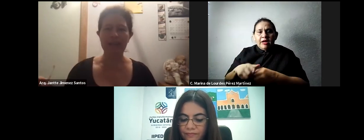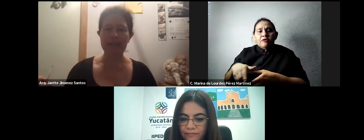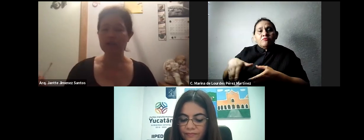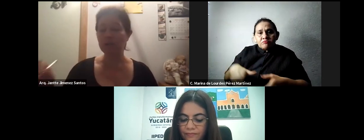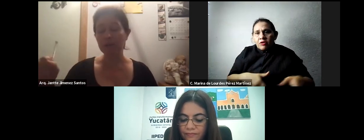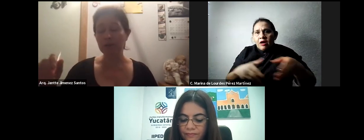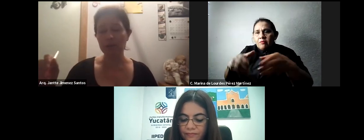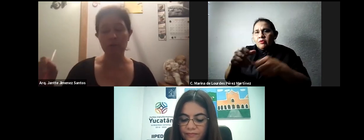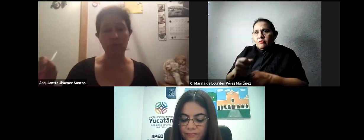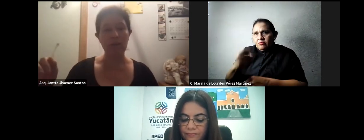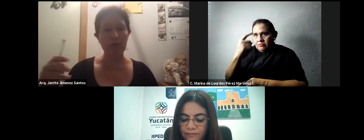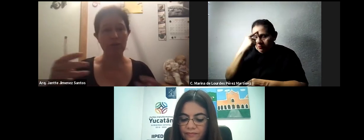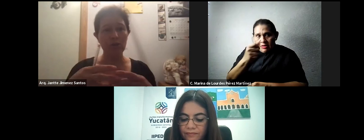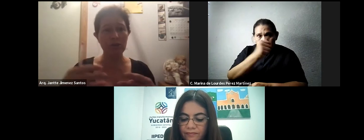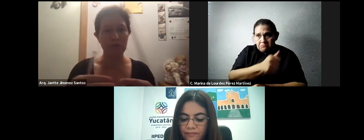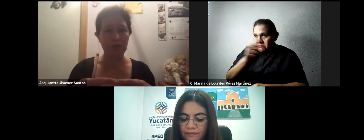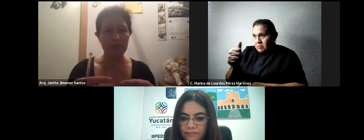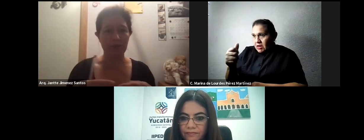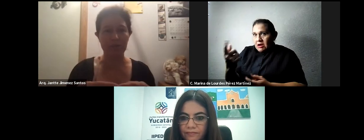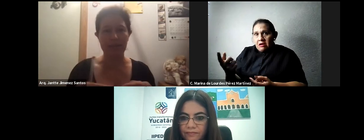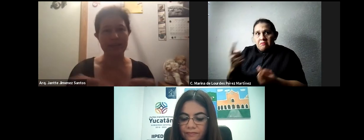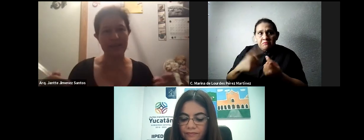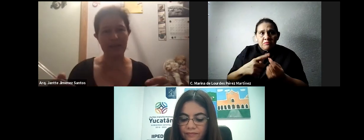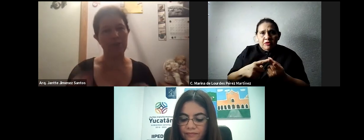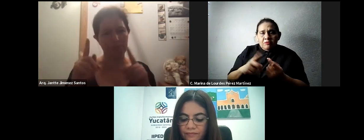continua y sobre todo cuando son los puntos